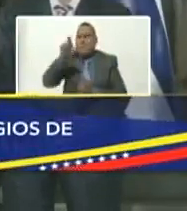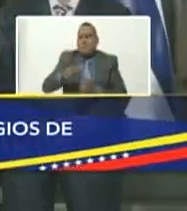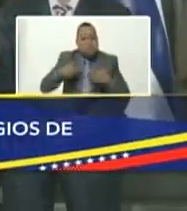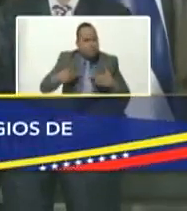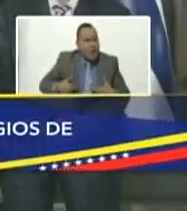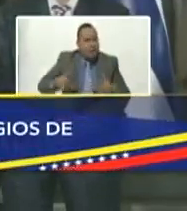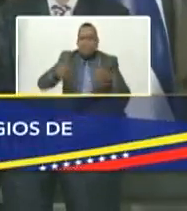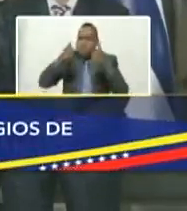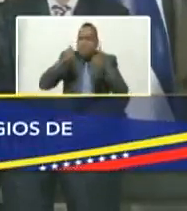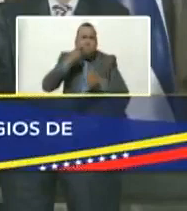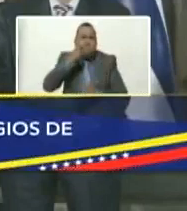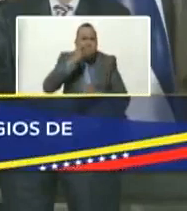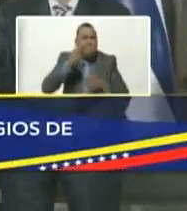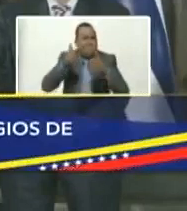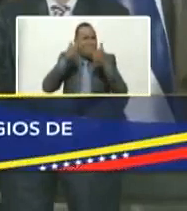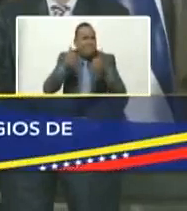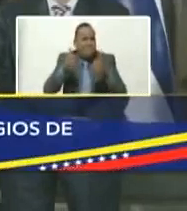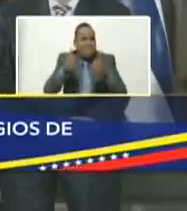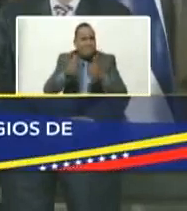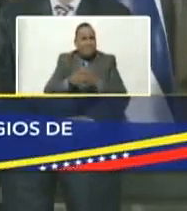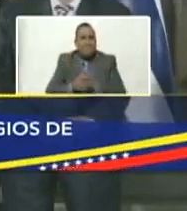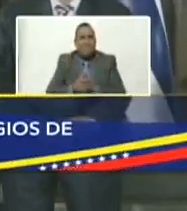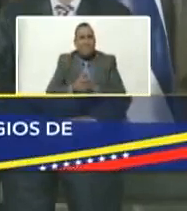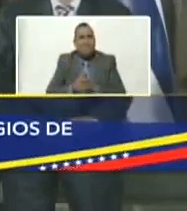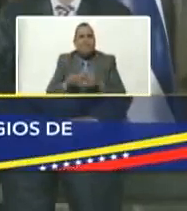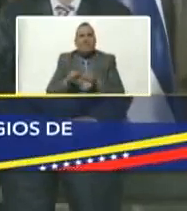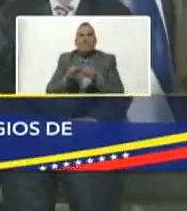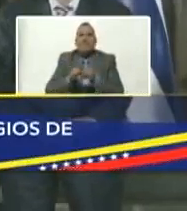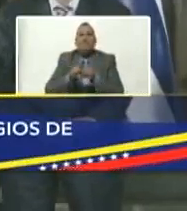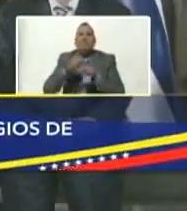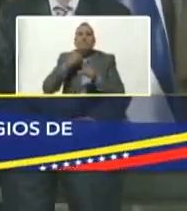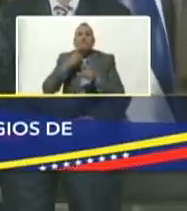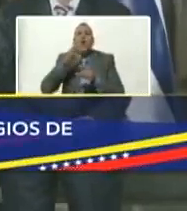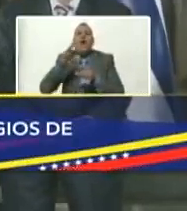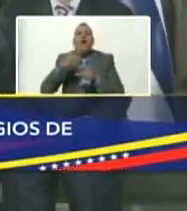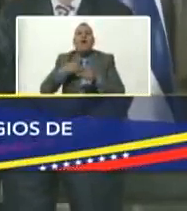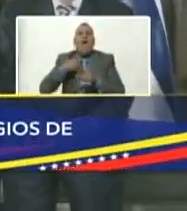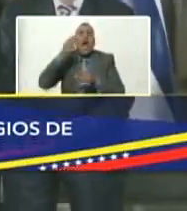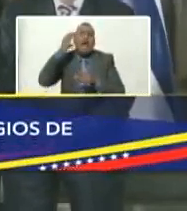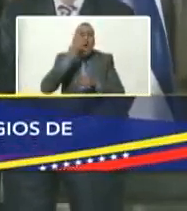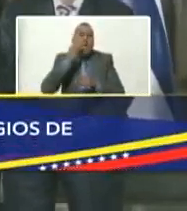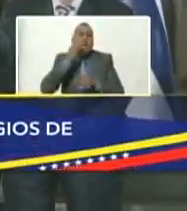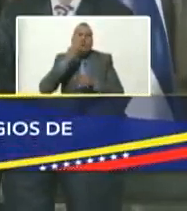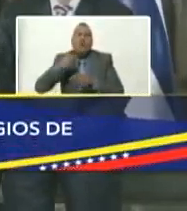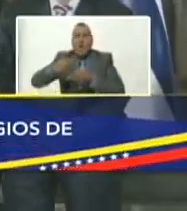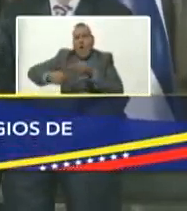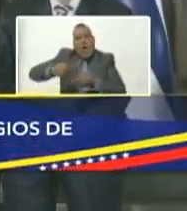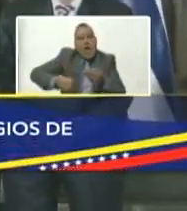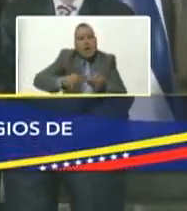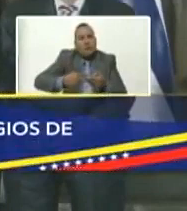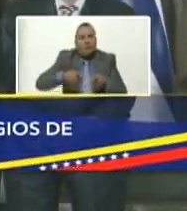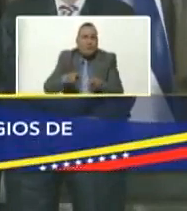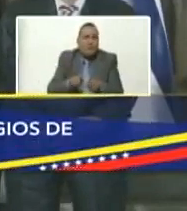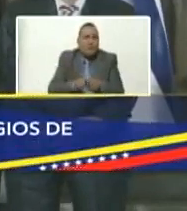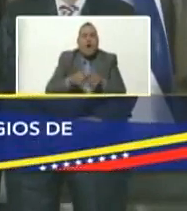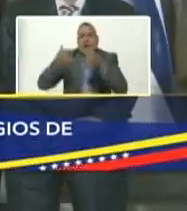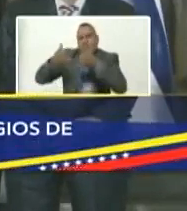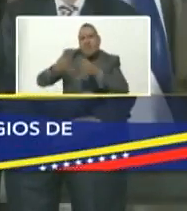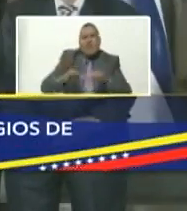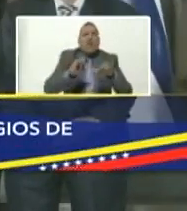humano, un digno heredero de Fidel Castro Ruz, un digno hijo de Raúl Castro